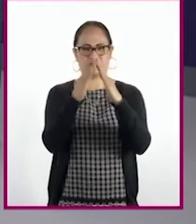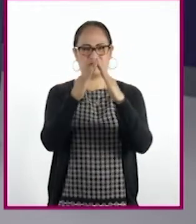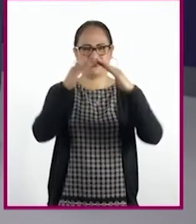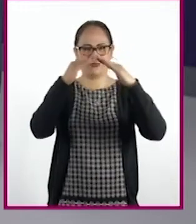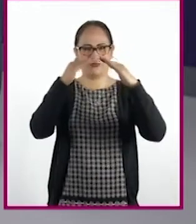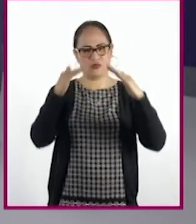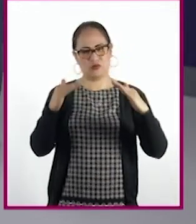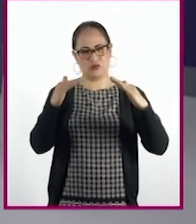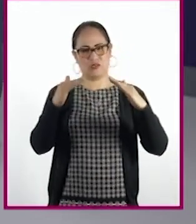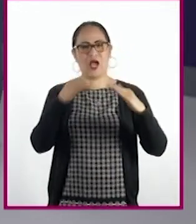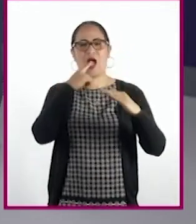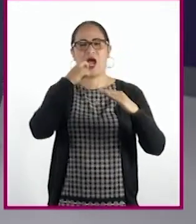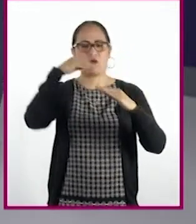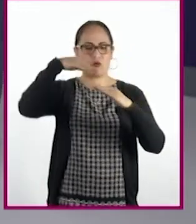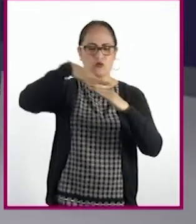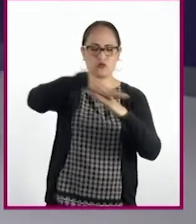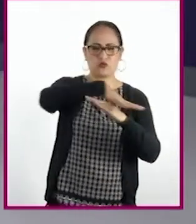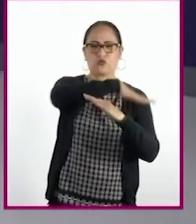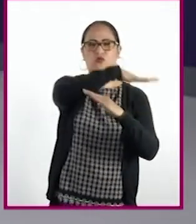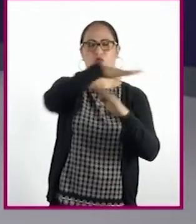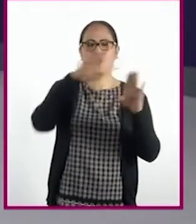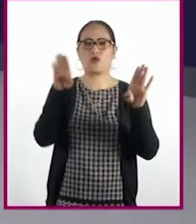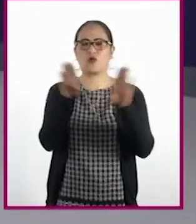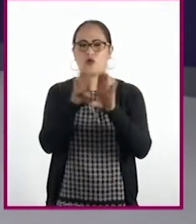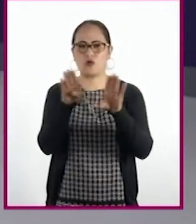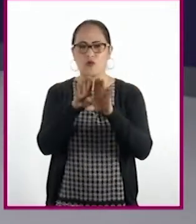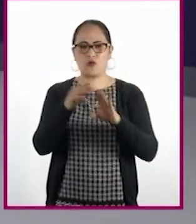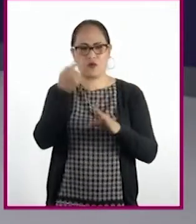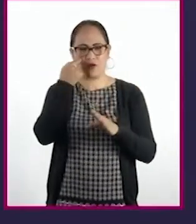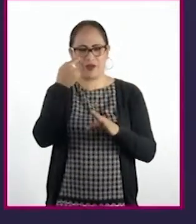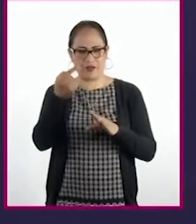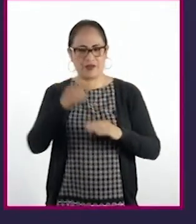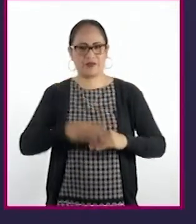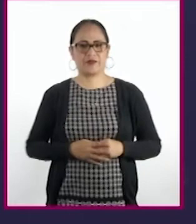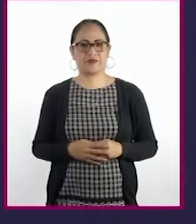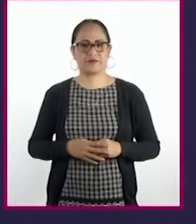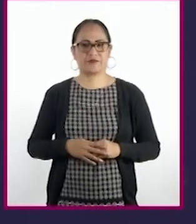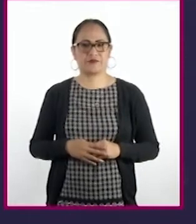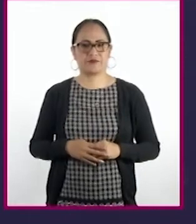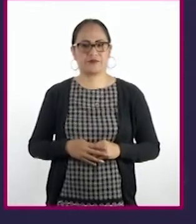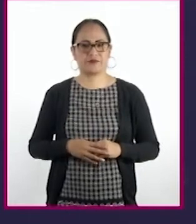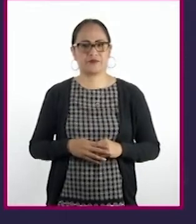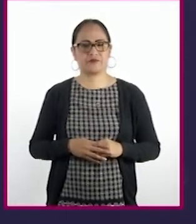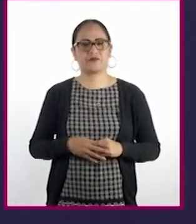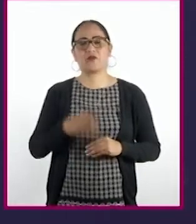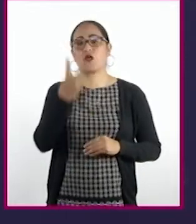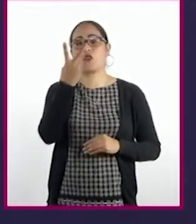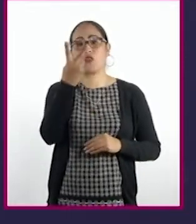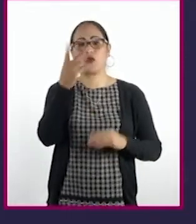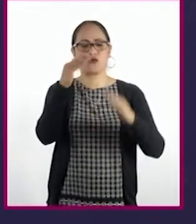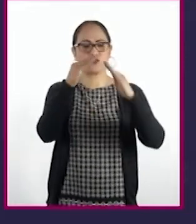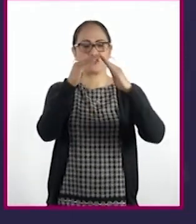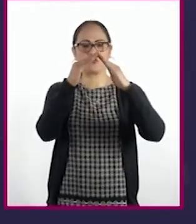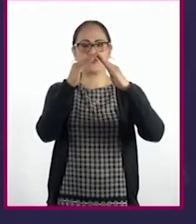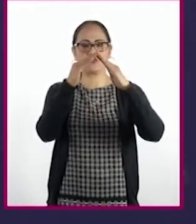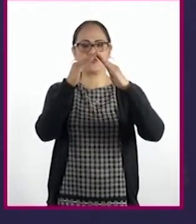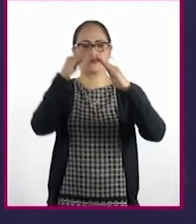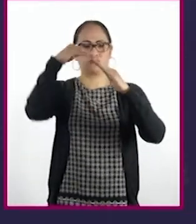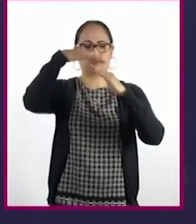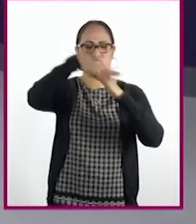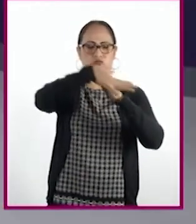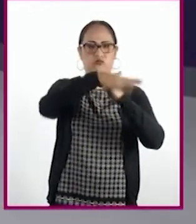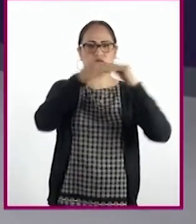la caída de agua. Aquí observamos que la inclinación es hacia ambos lados. En este otro